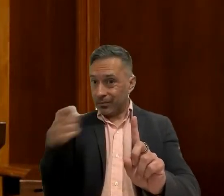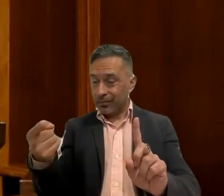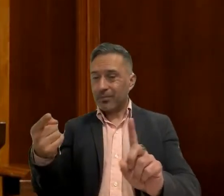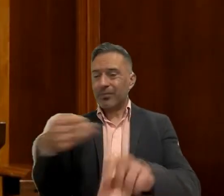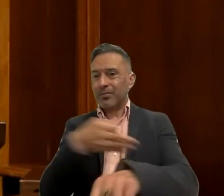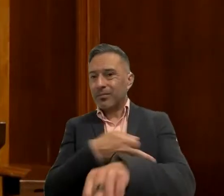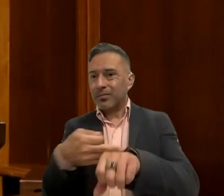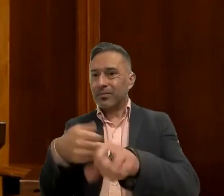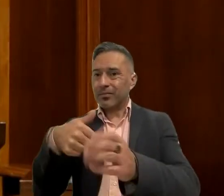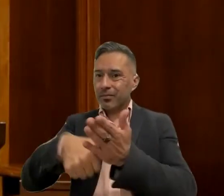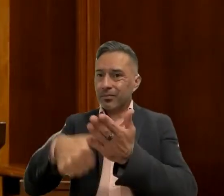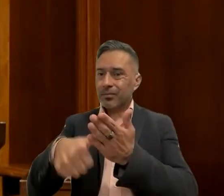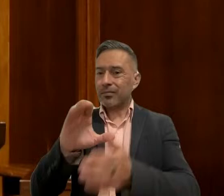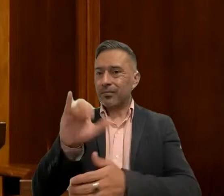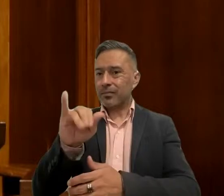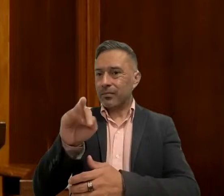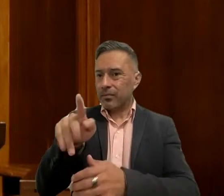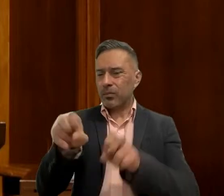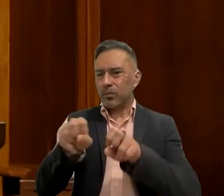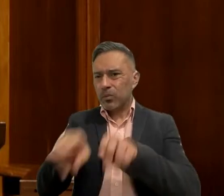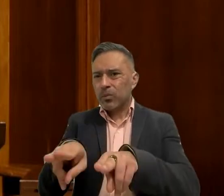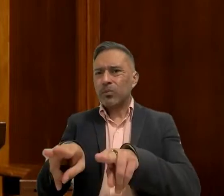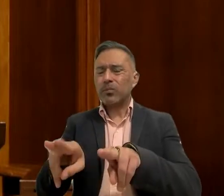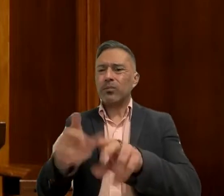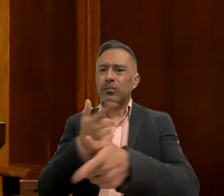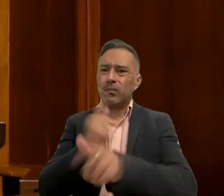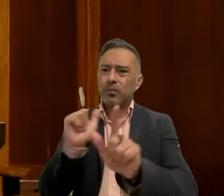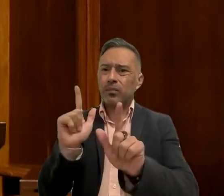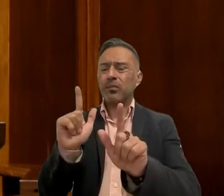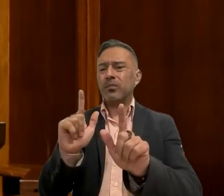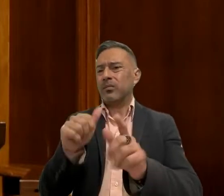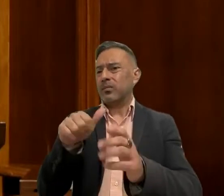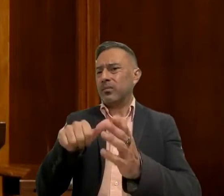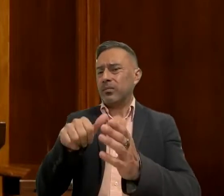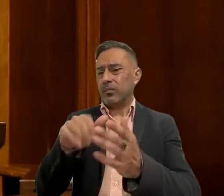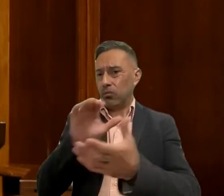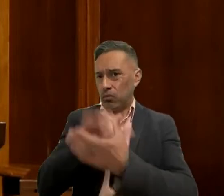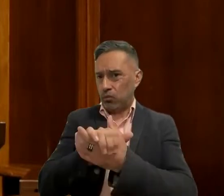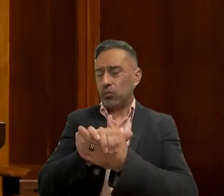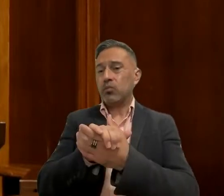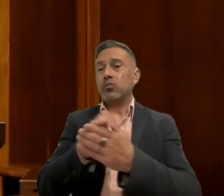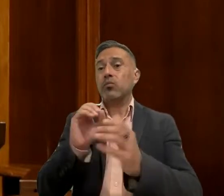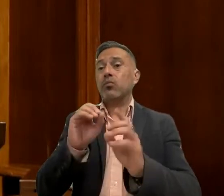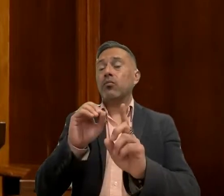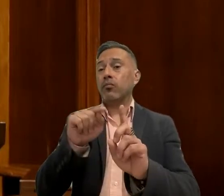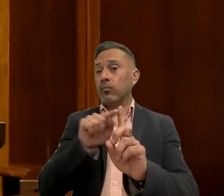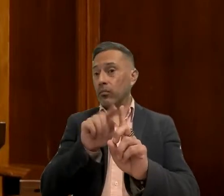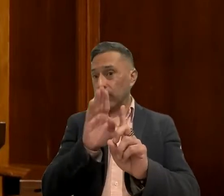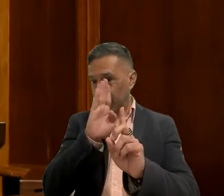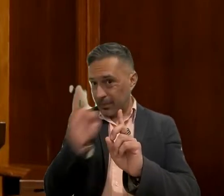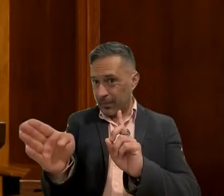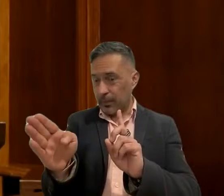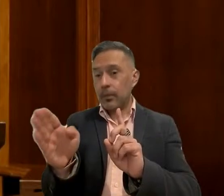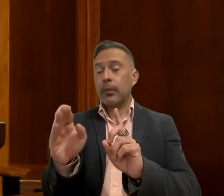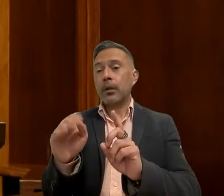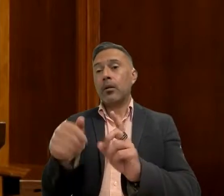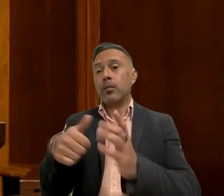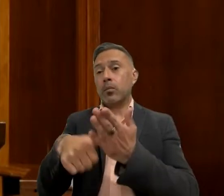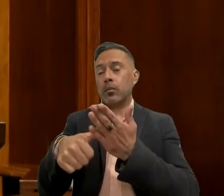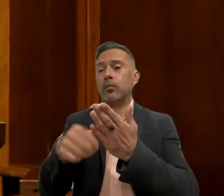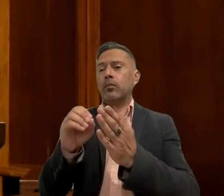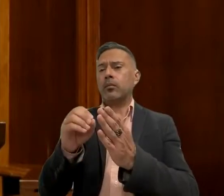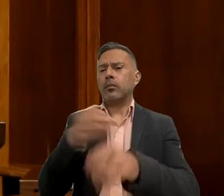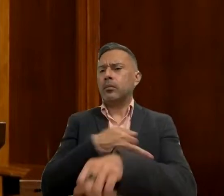o de parentesco por consanguinidad o civil, en línea recta sin limitación del grado y en línea colateral hasta el